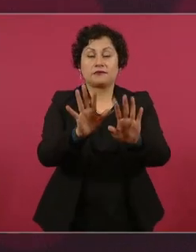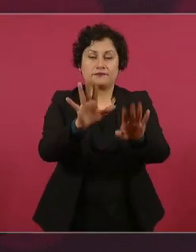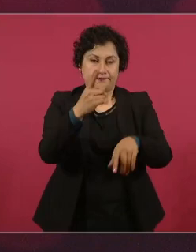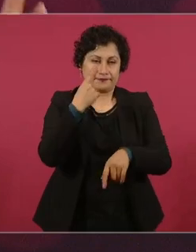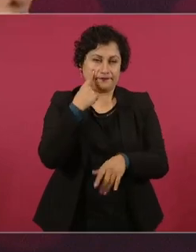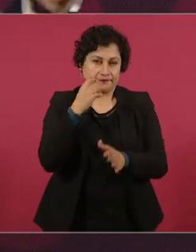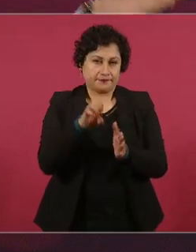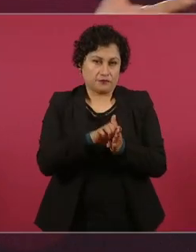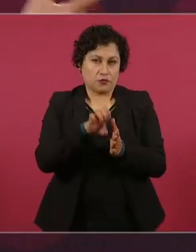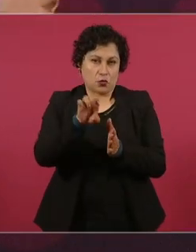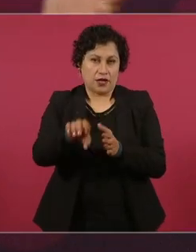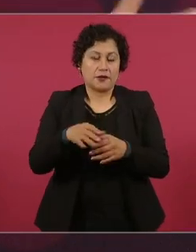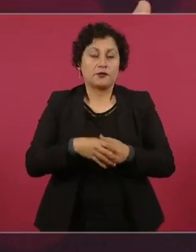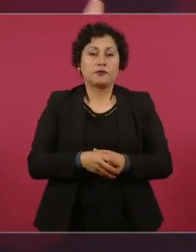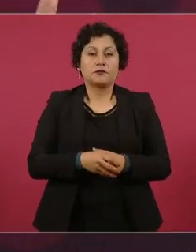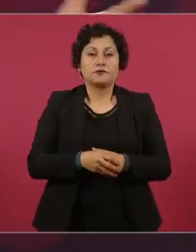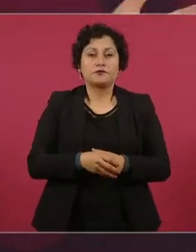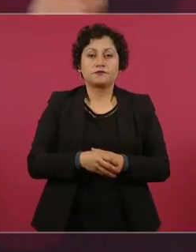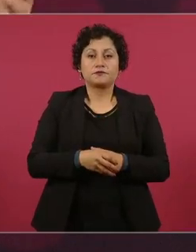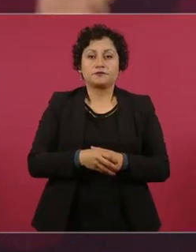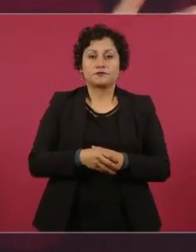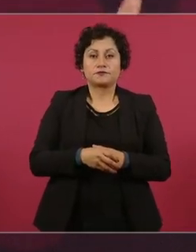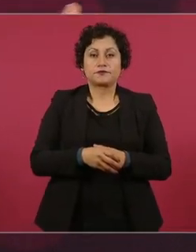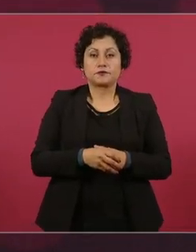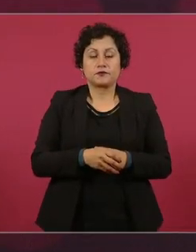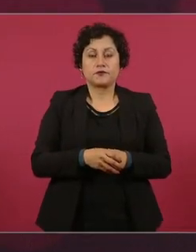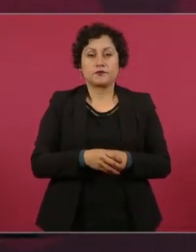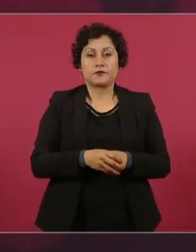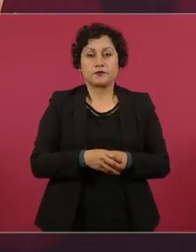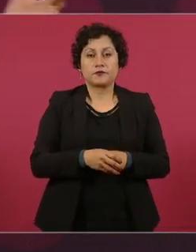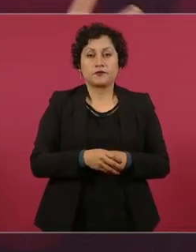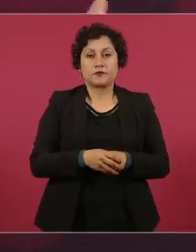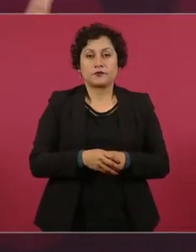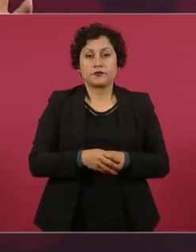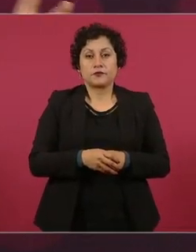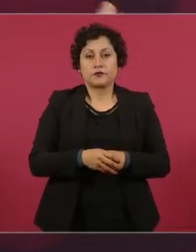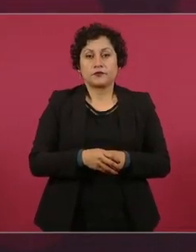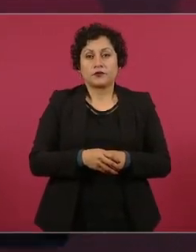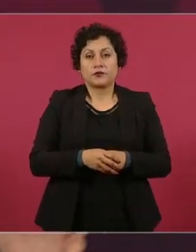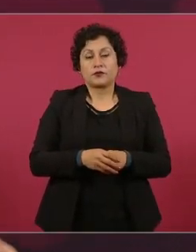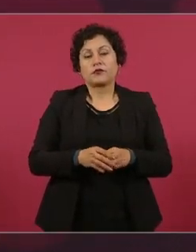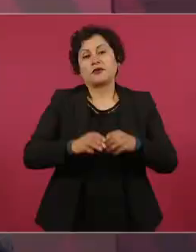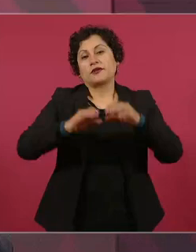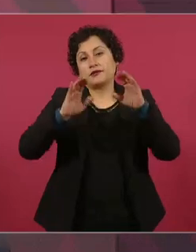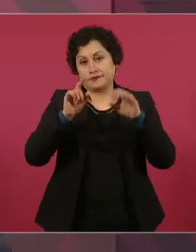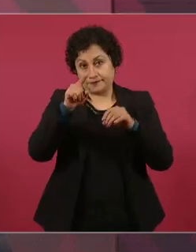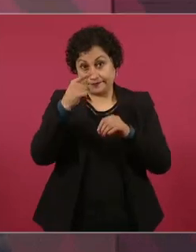un hospital, bueno, se dieron en concesión